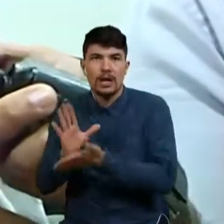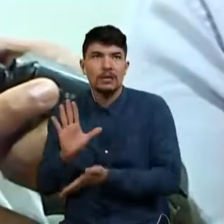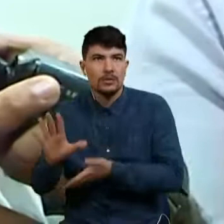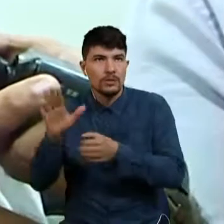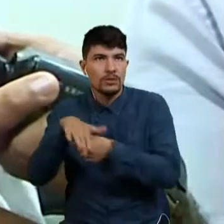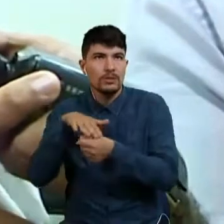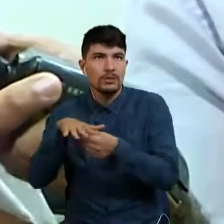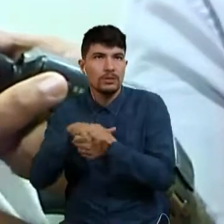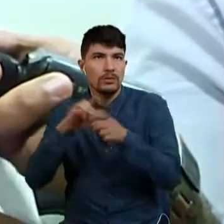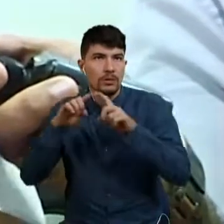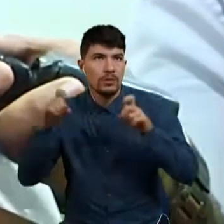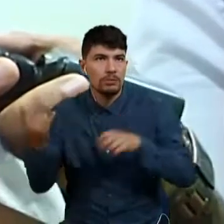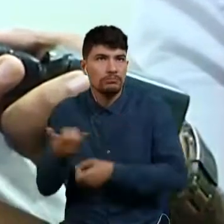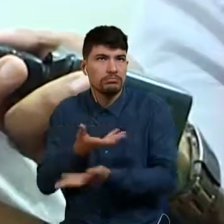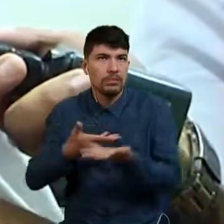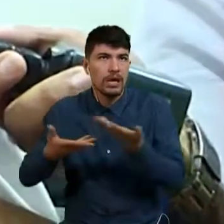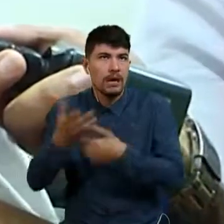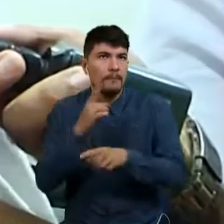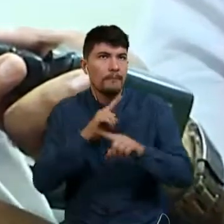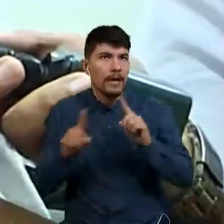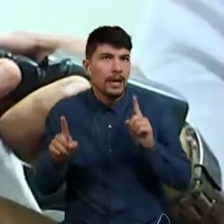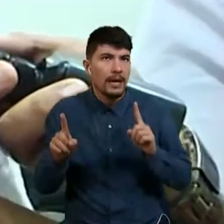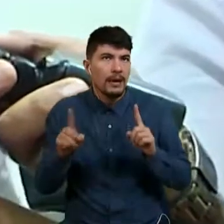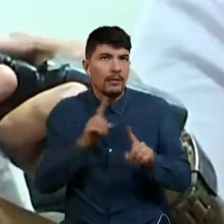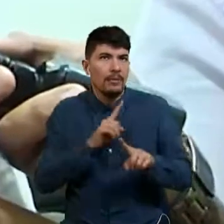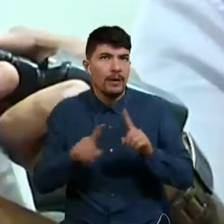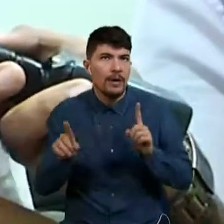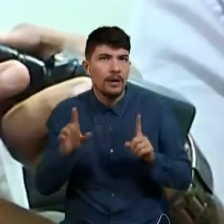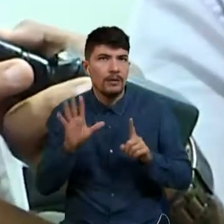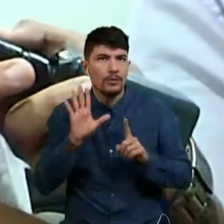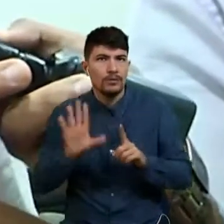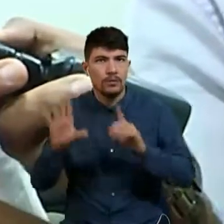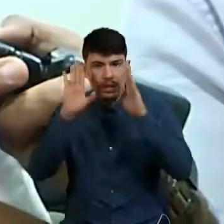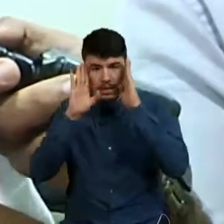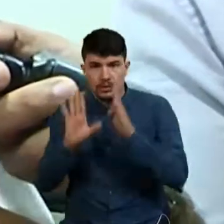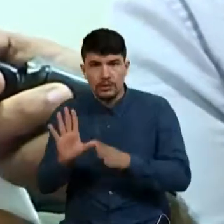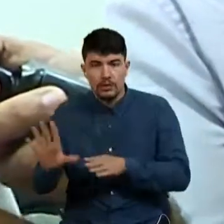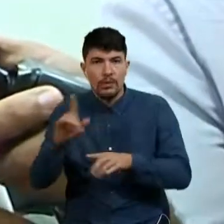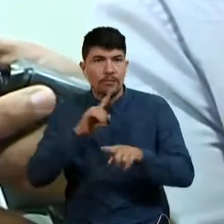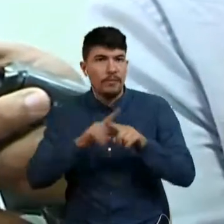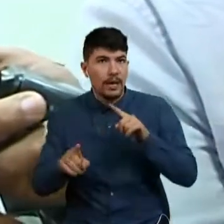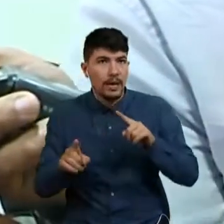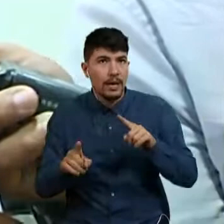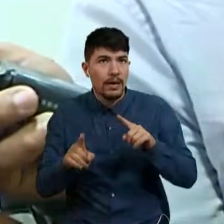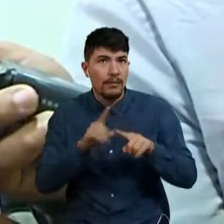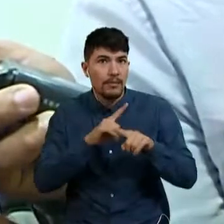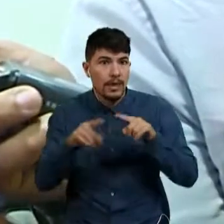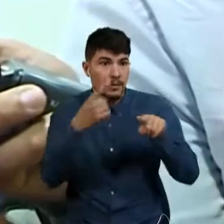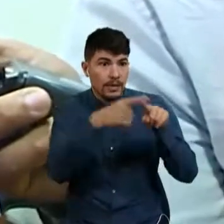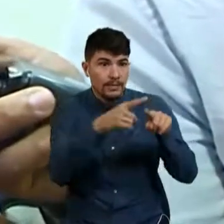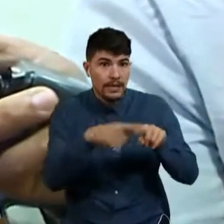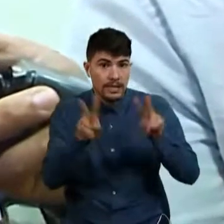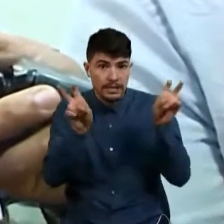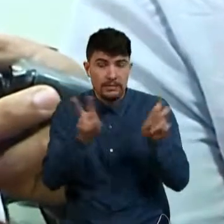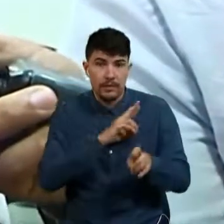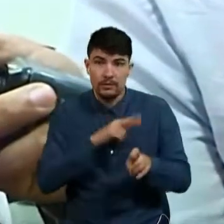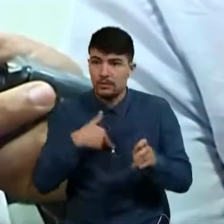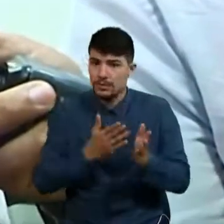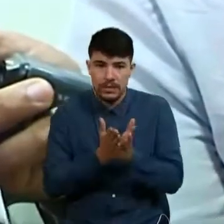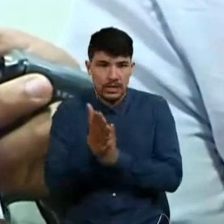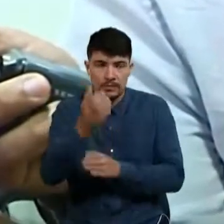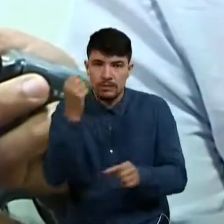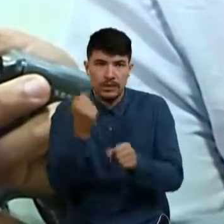sucedan cosas pero eso en la atención a ellos pero en el resto de los temas nosotros seguimos trabajando